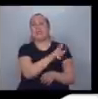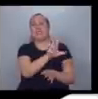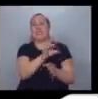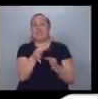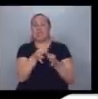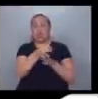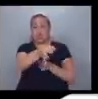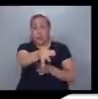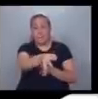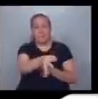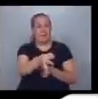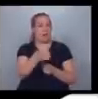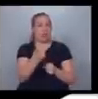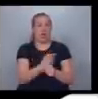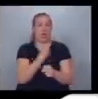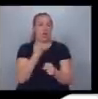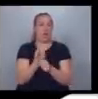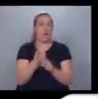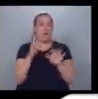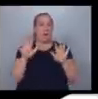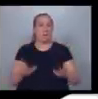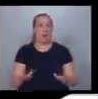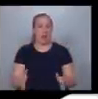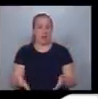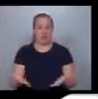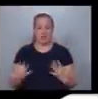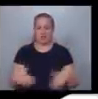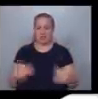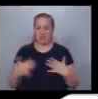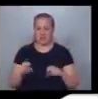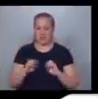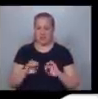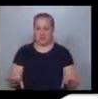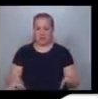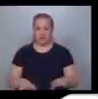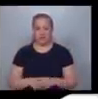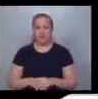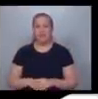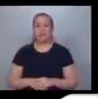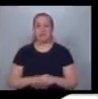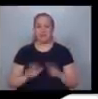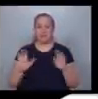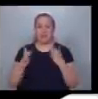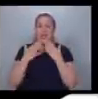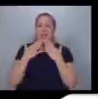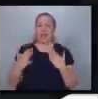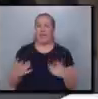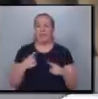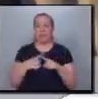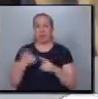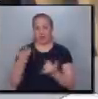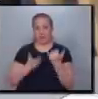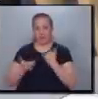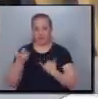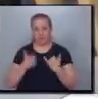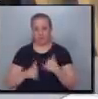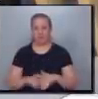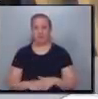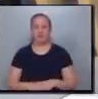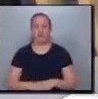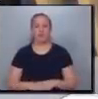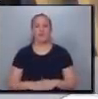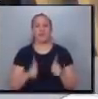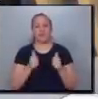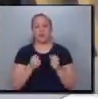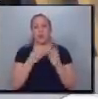pendiente que ya no lo iba a poder parar en ningún lado. Oh, qué barbaridad. Bueno, gracias, comisario, gracias por estos datos. Por favor, que pasen buen